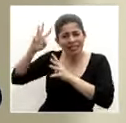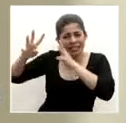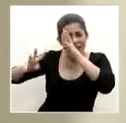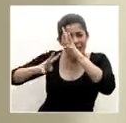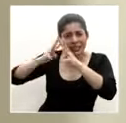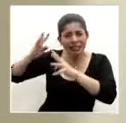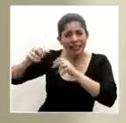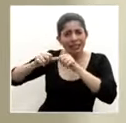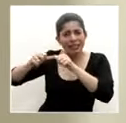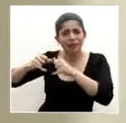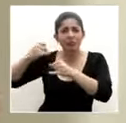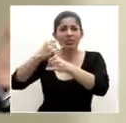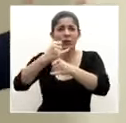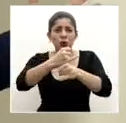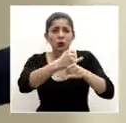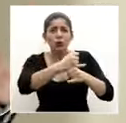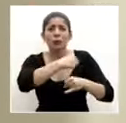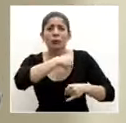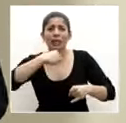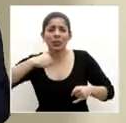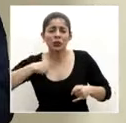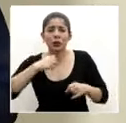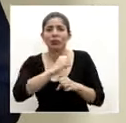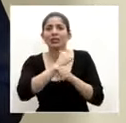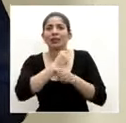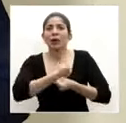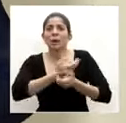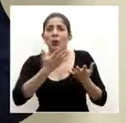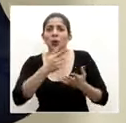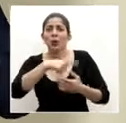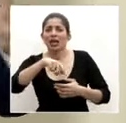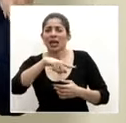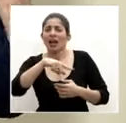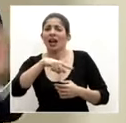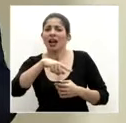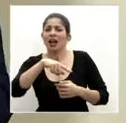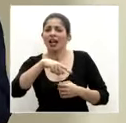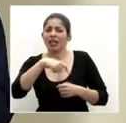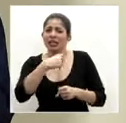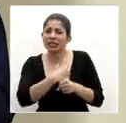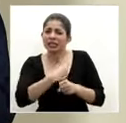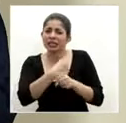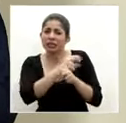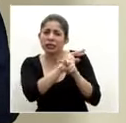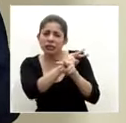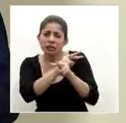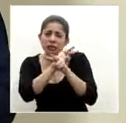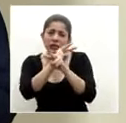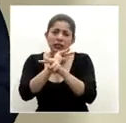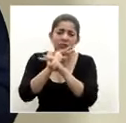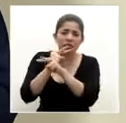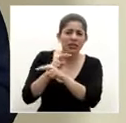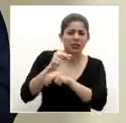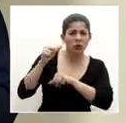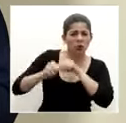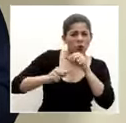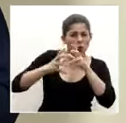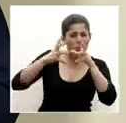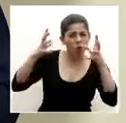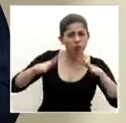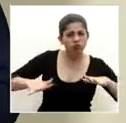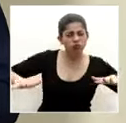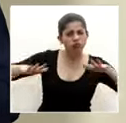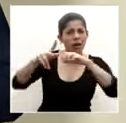innovando, instituciones o ministerios como Seguridad Pública haciendo un patrullaje y un gran esfuerzo en el